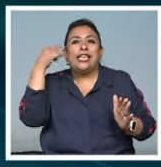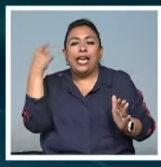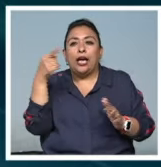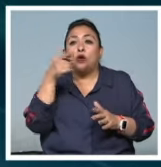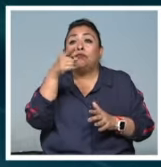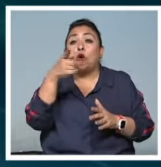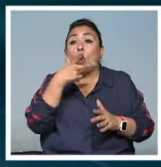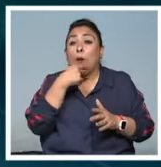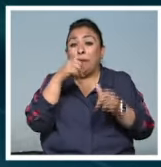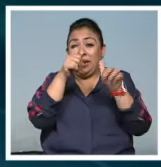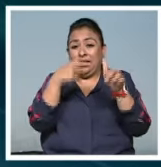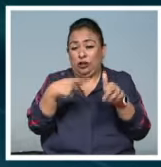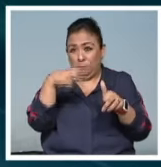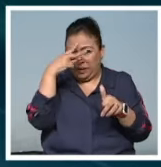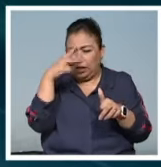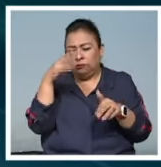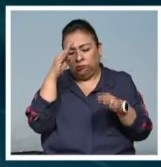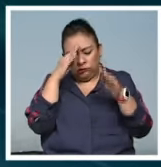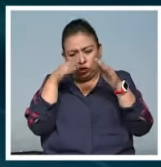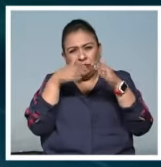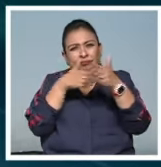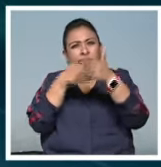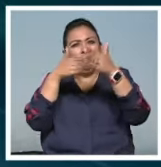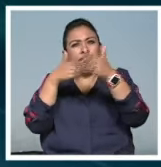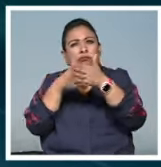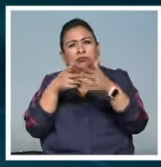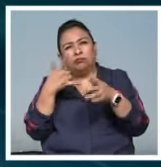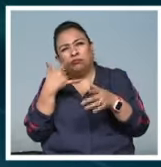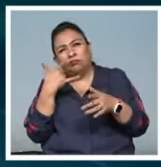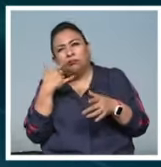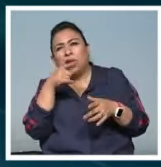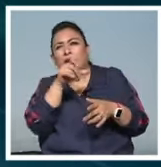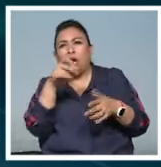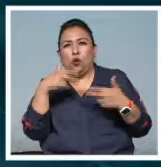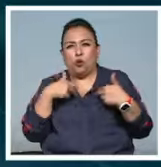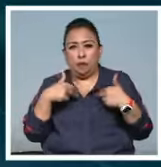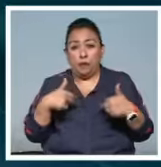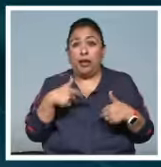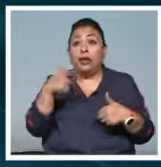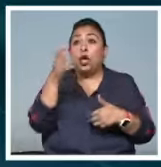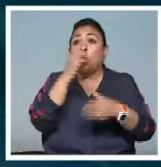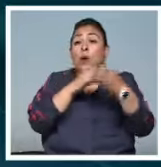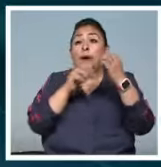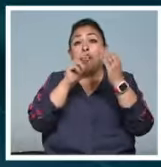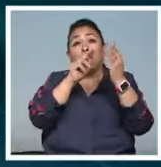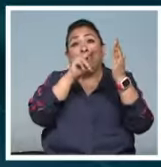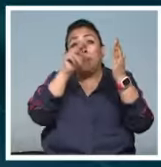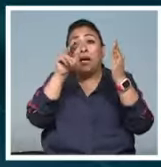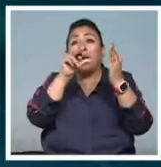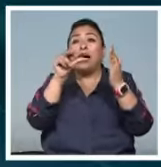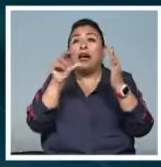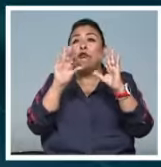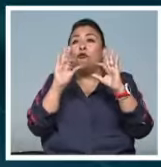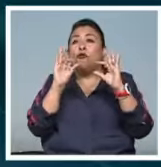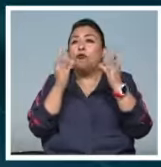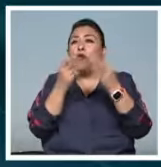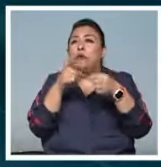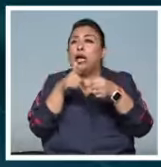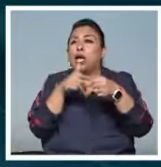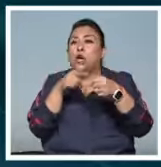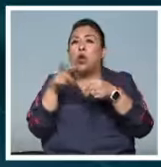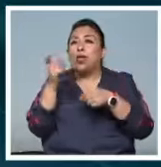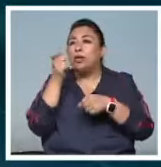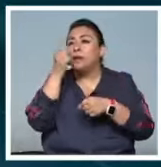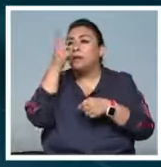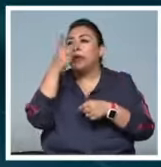mexicano reflexiona sobre los obstáculos que tiene la percepción humana. Las obras fueron creadas a partir de las pruebas de color que inventó